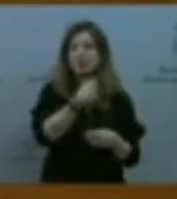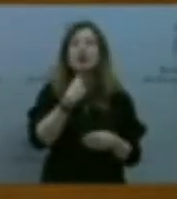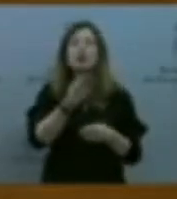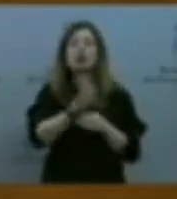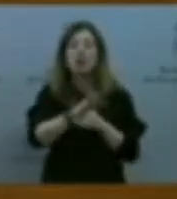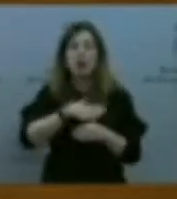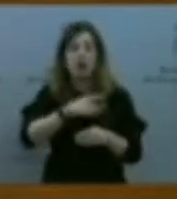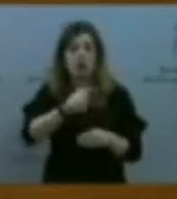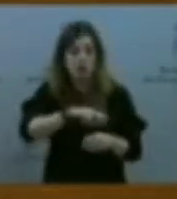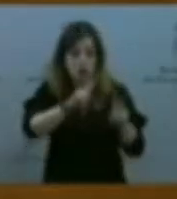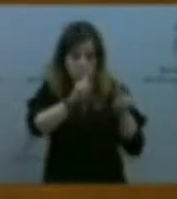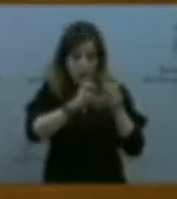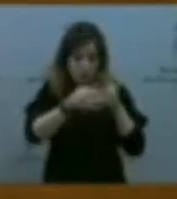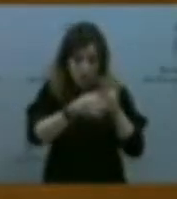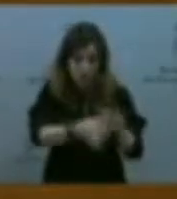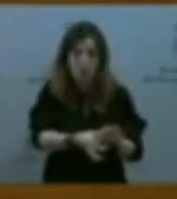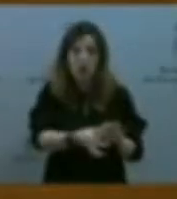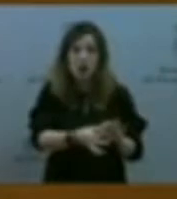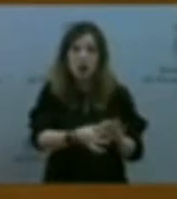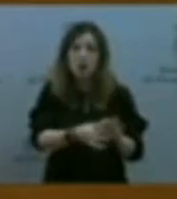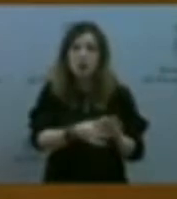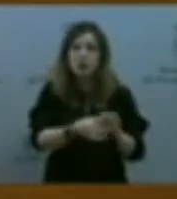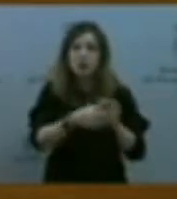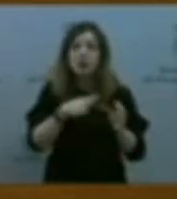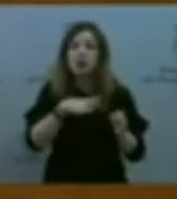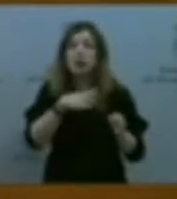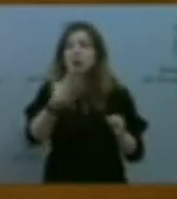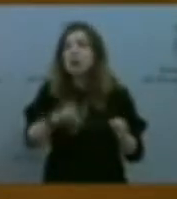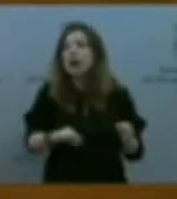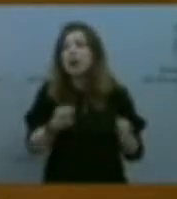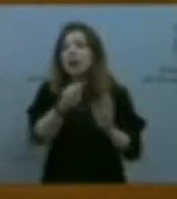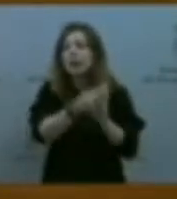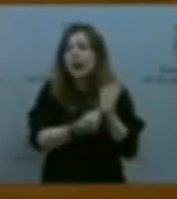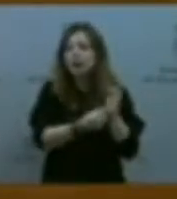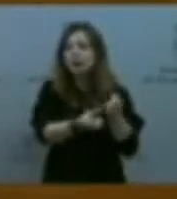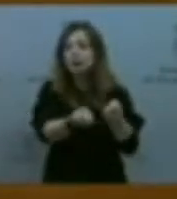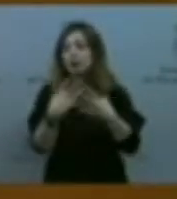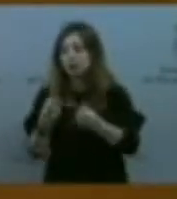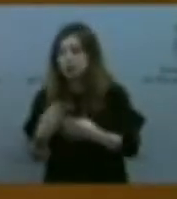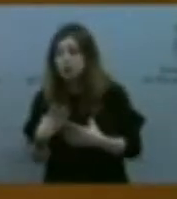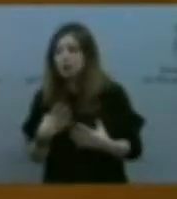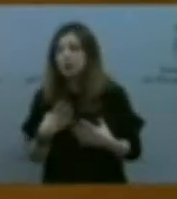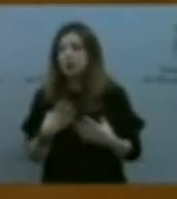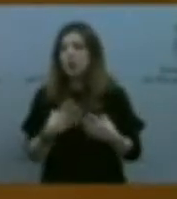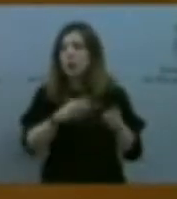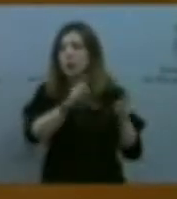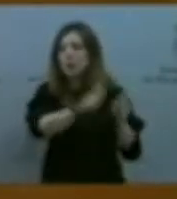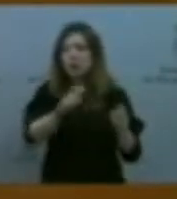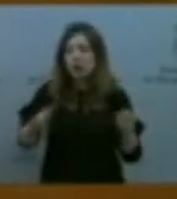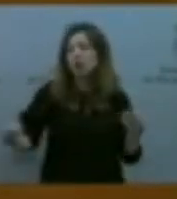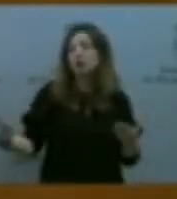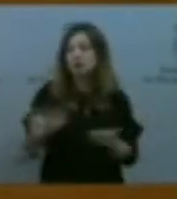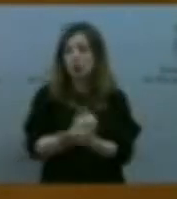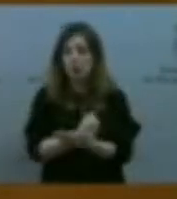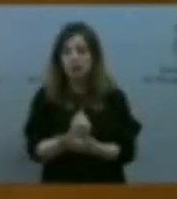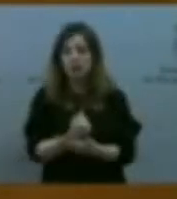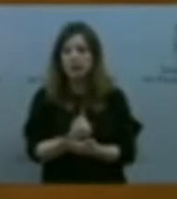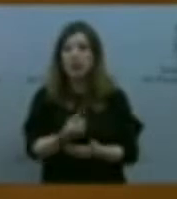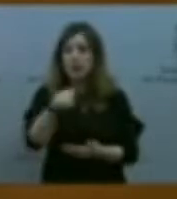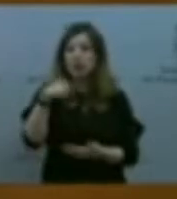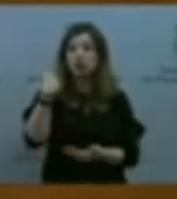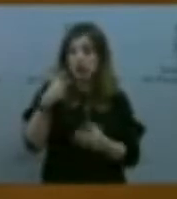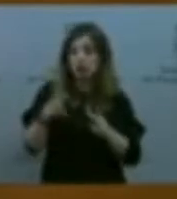se nos pueden dar los datos, aportar los datos de todas aquellas personas que, siendo perceptores del salario social, han encontrado